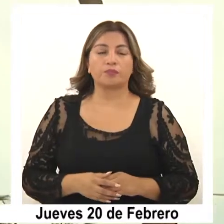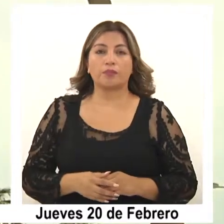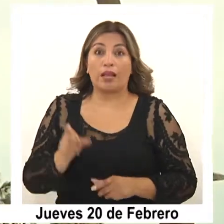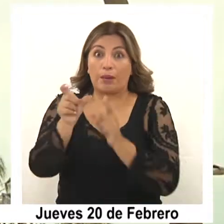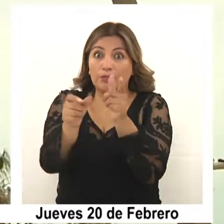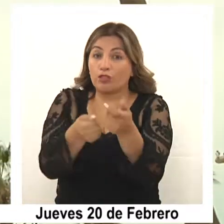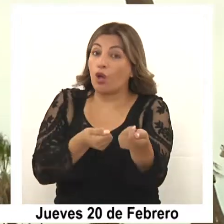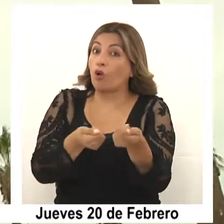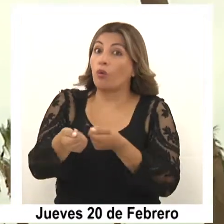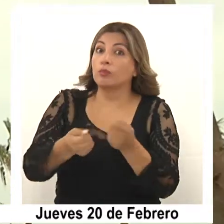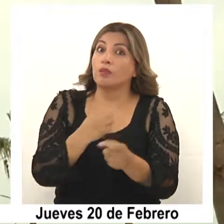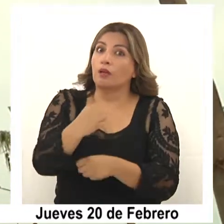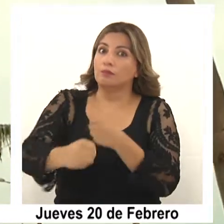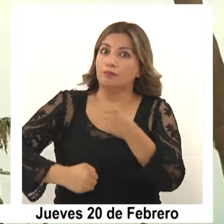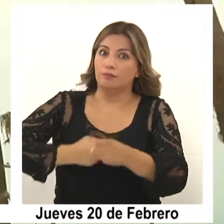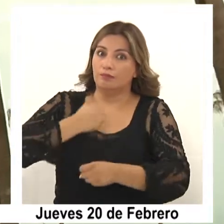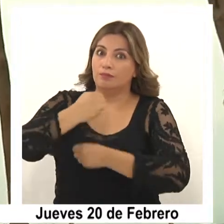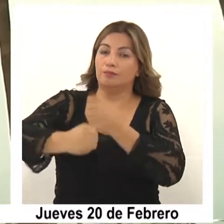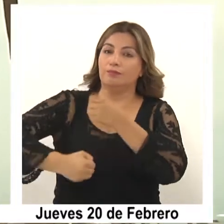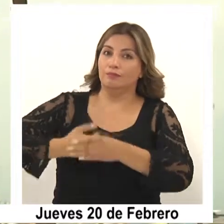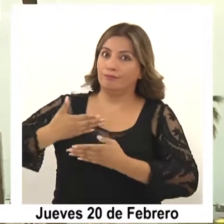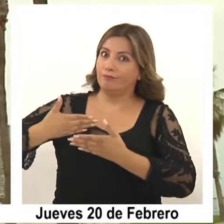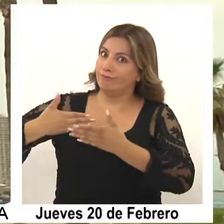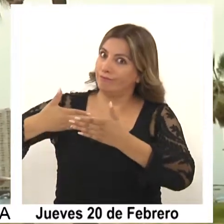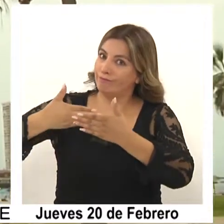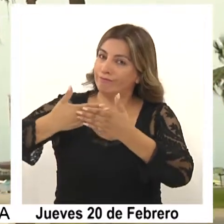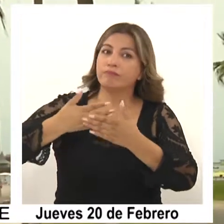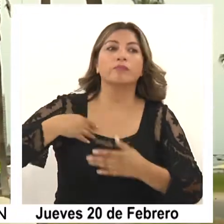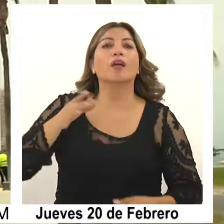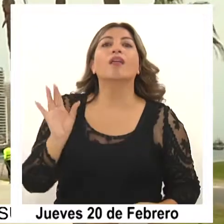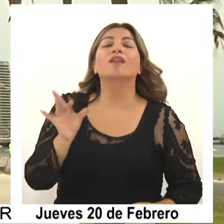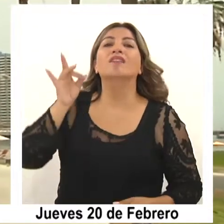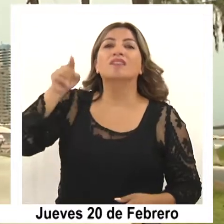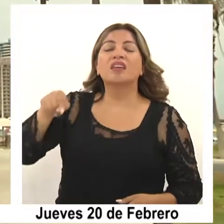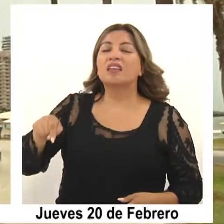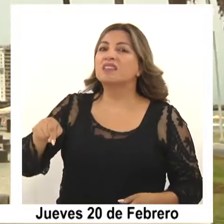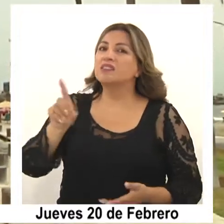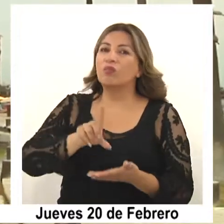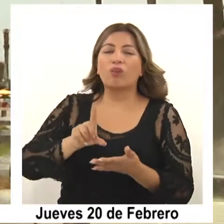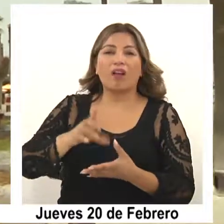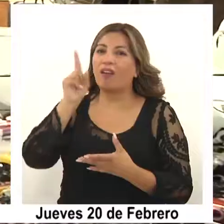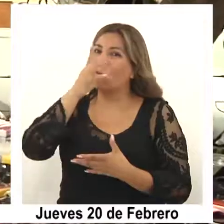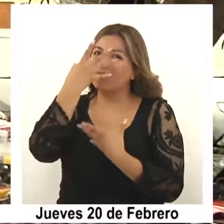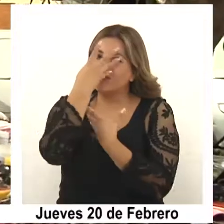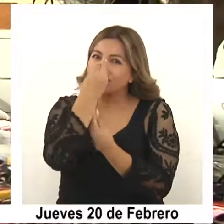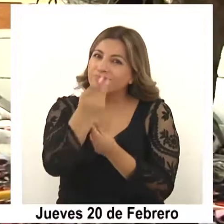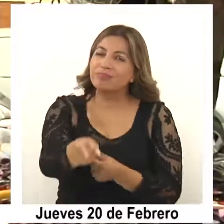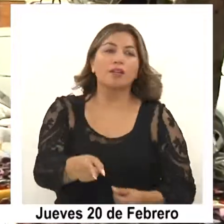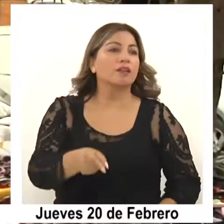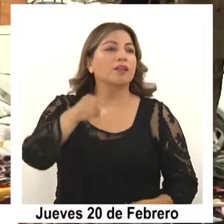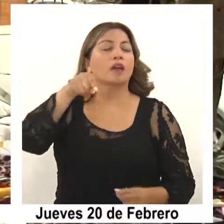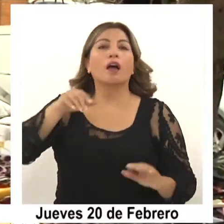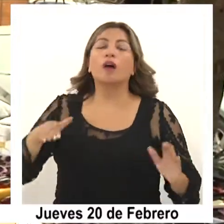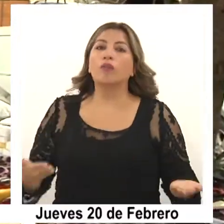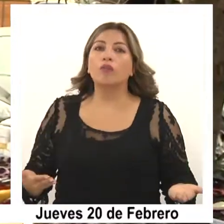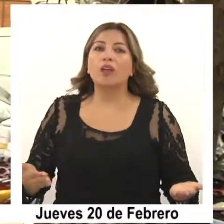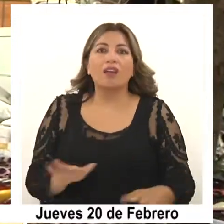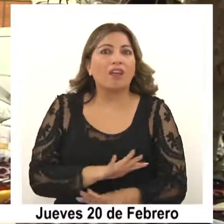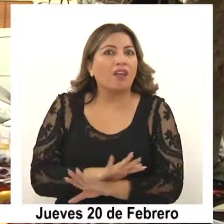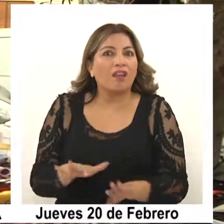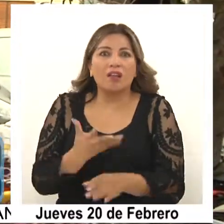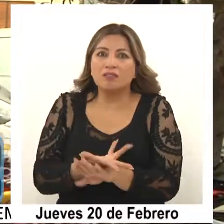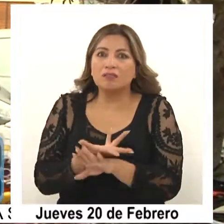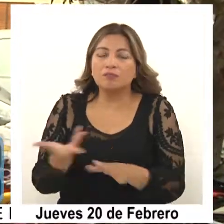Los comerciantes con muchos años en el sitio han visto como el lugar ha perdido atractivo. En este momento absolutamente nada,